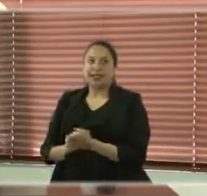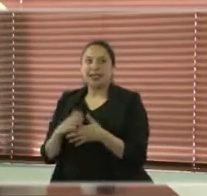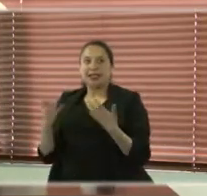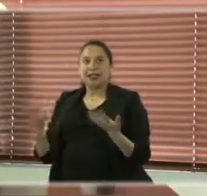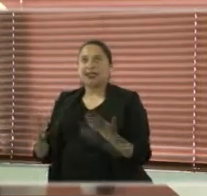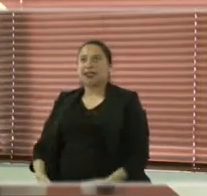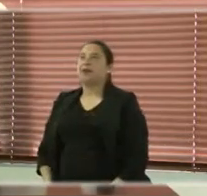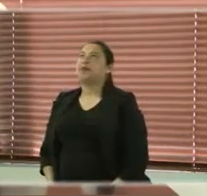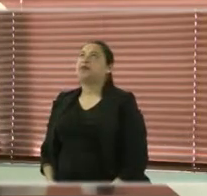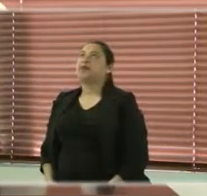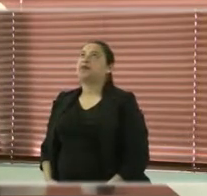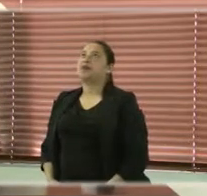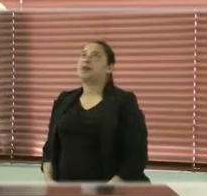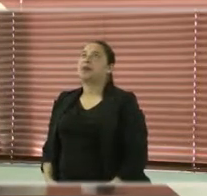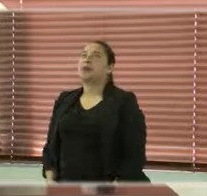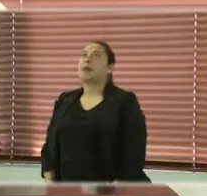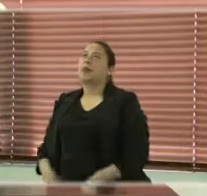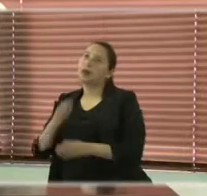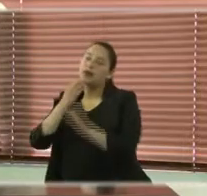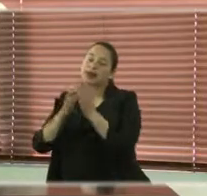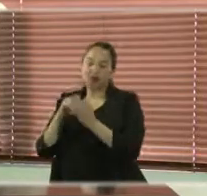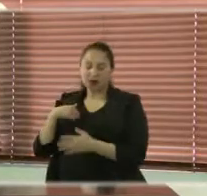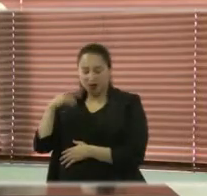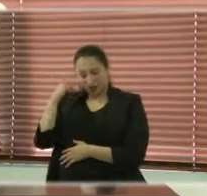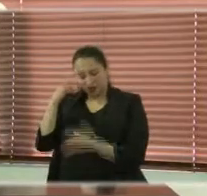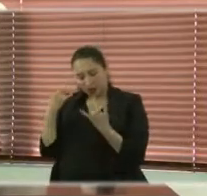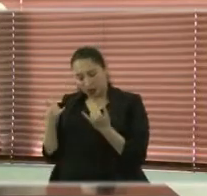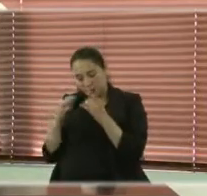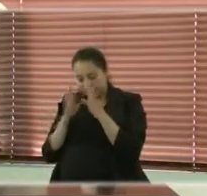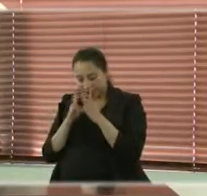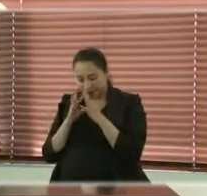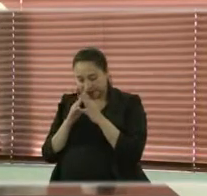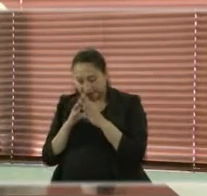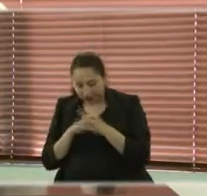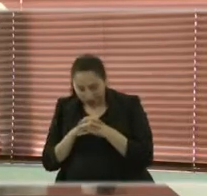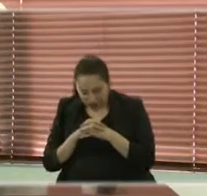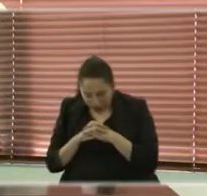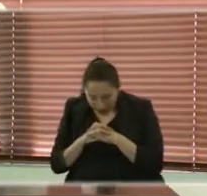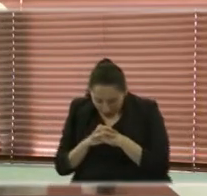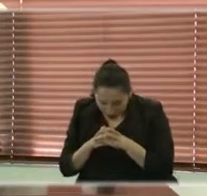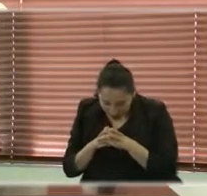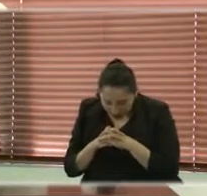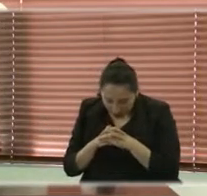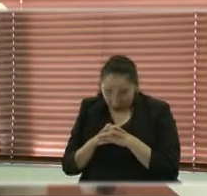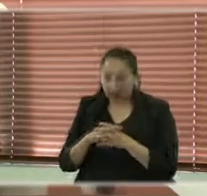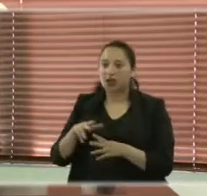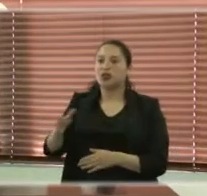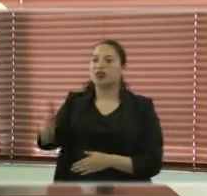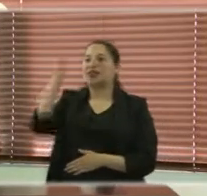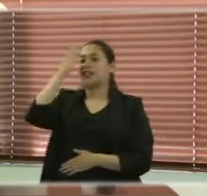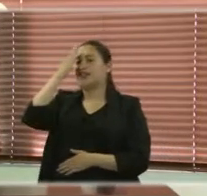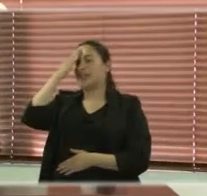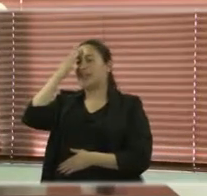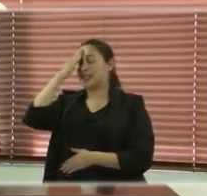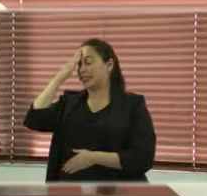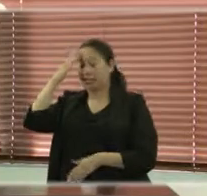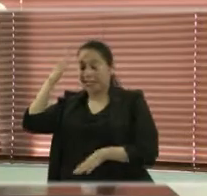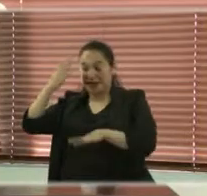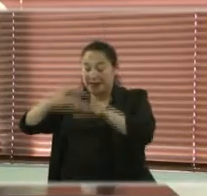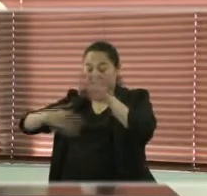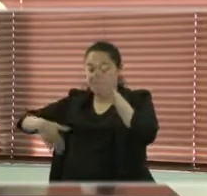tengo en mi mente ahorita claro dentro de los países con mayores avances está Suecia